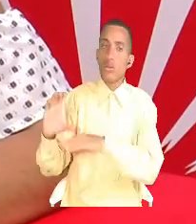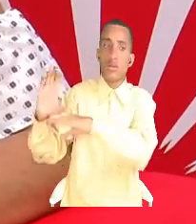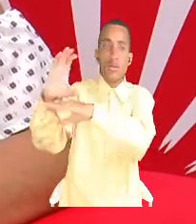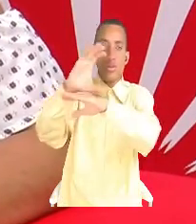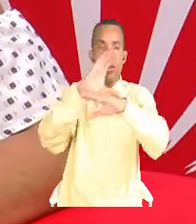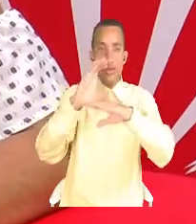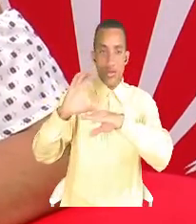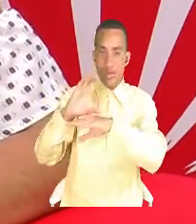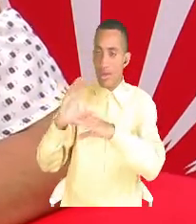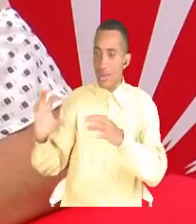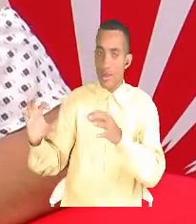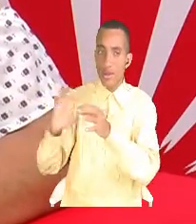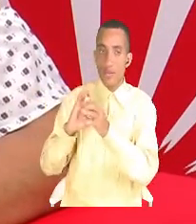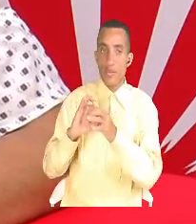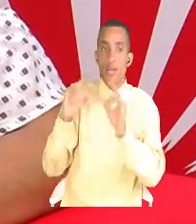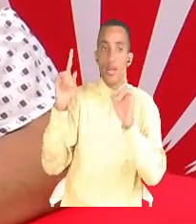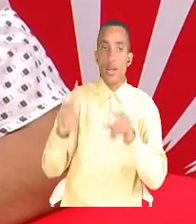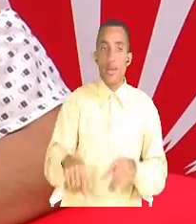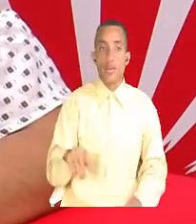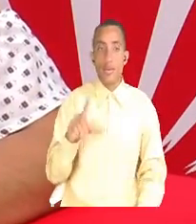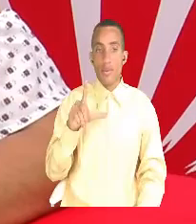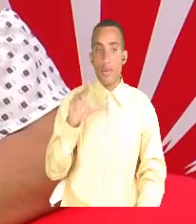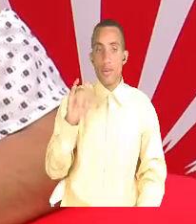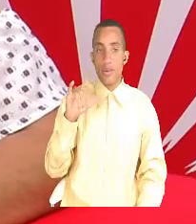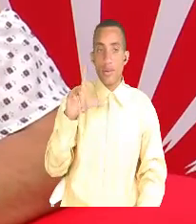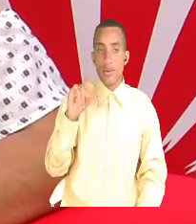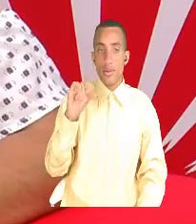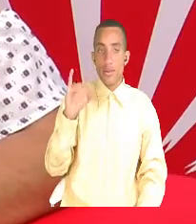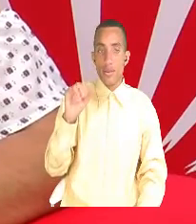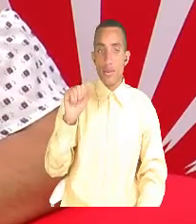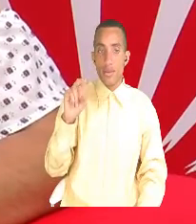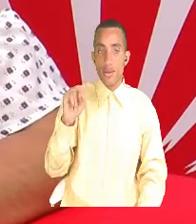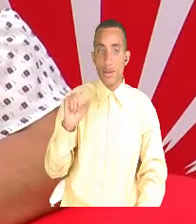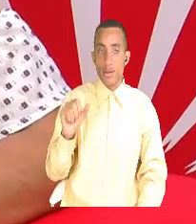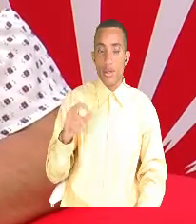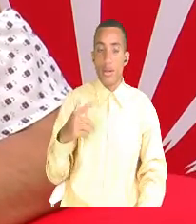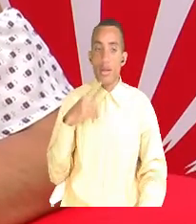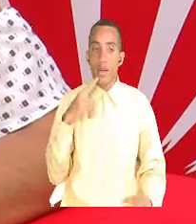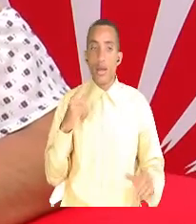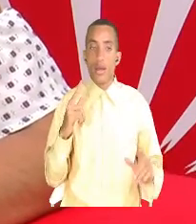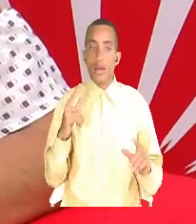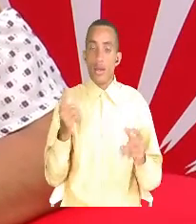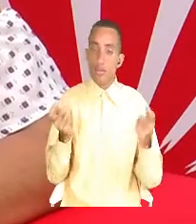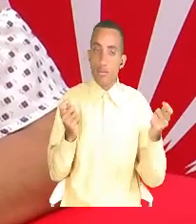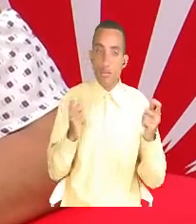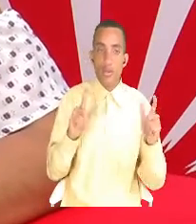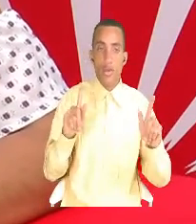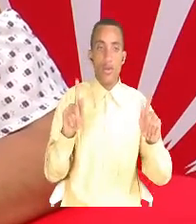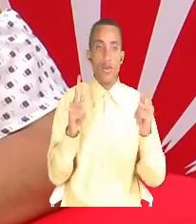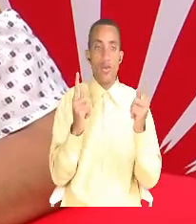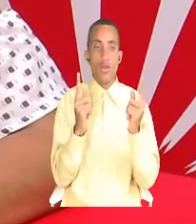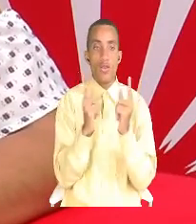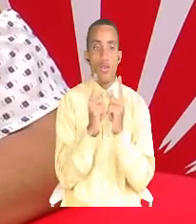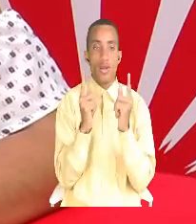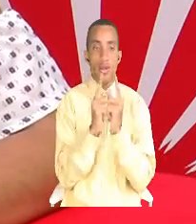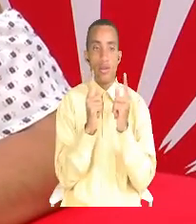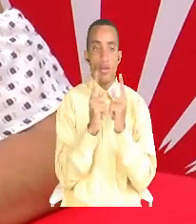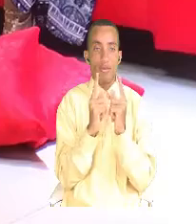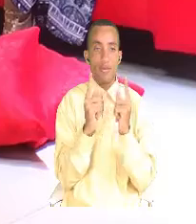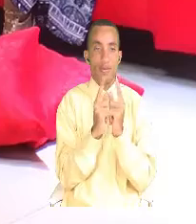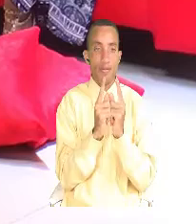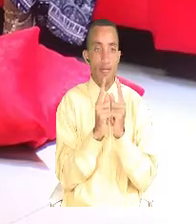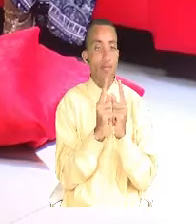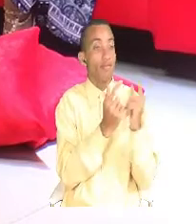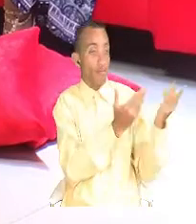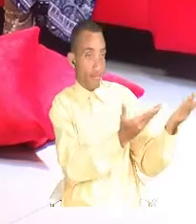país, y está con nosotros también Liliana Campos, ella es la coordinadora de Cofenalco Barranca Bermeja, a quien también le damos la bienvenida aquí en